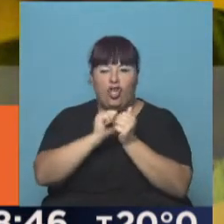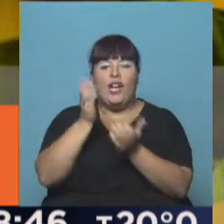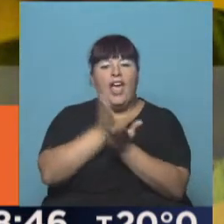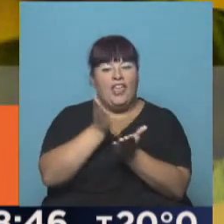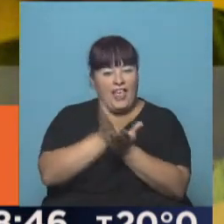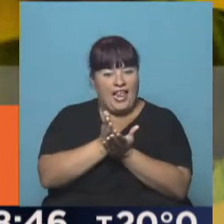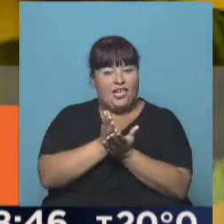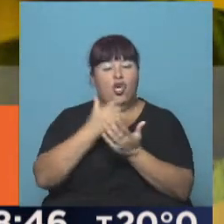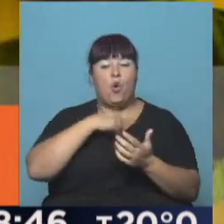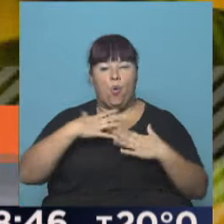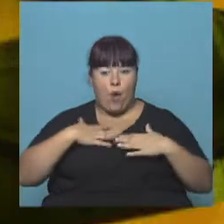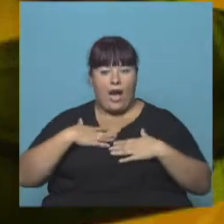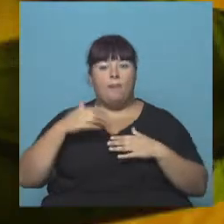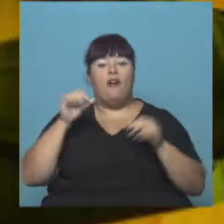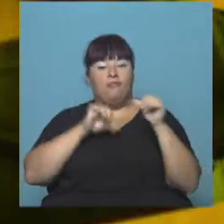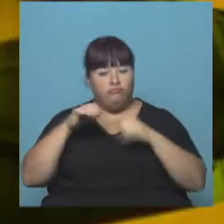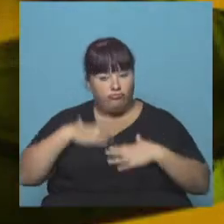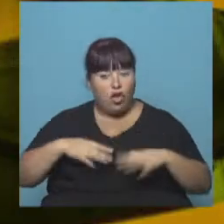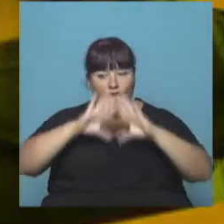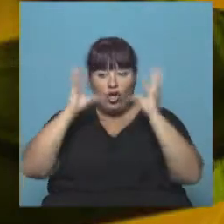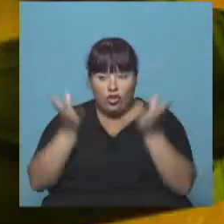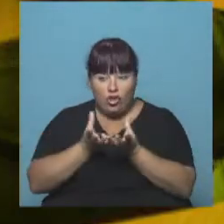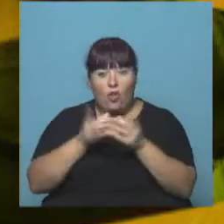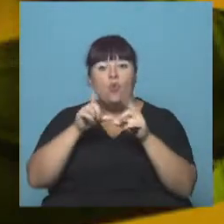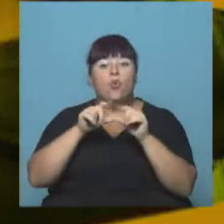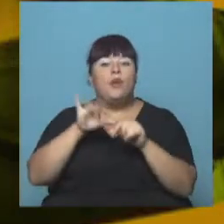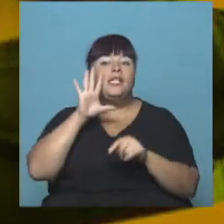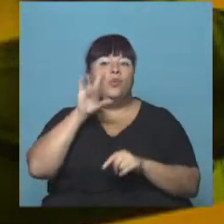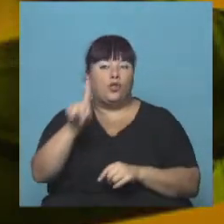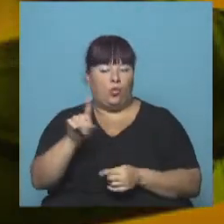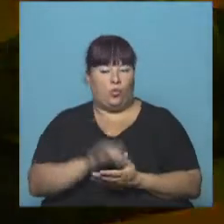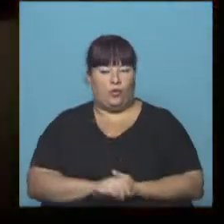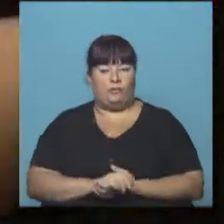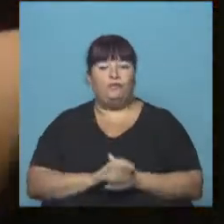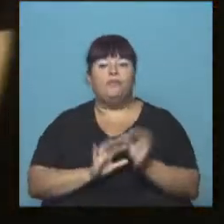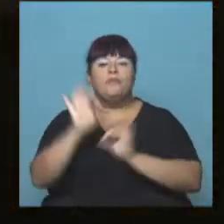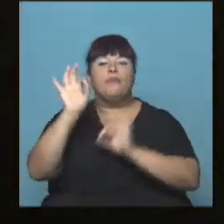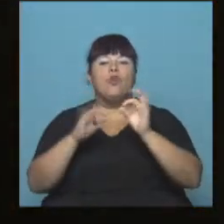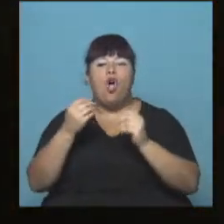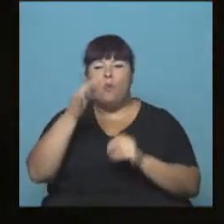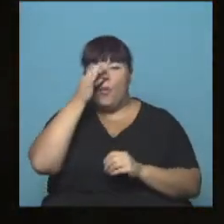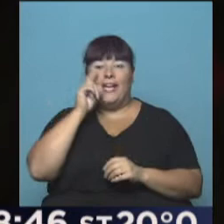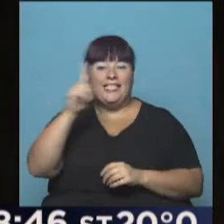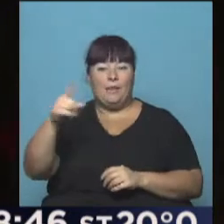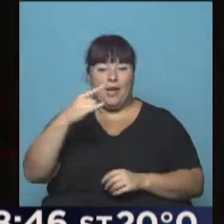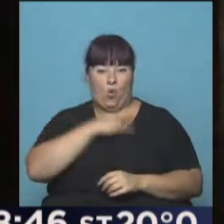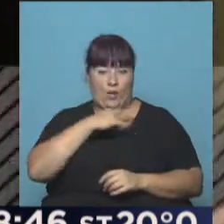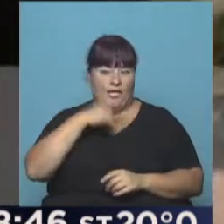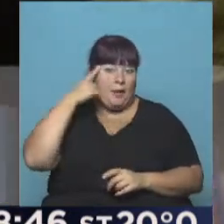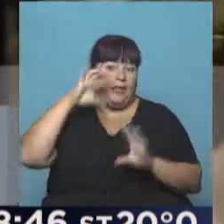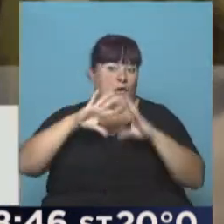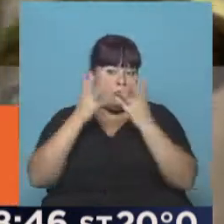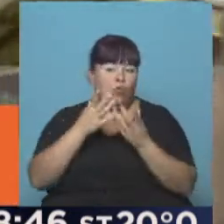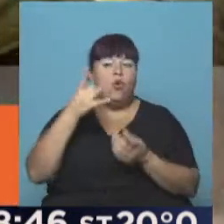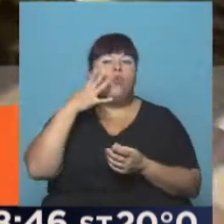derecho y anatomía y fisiología, todas en el puesto 51. Se miden de las 20.000 universidades que se cree que hay en el mundo